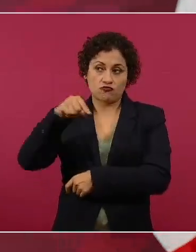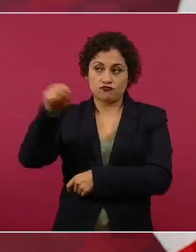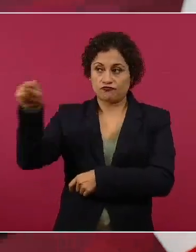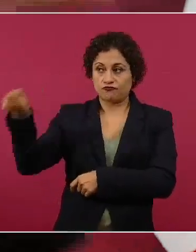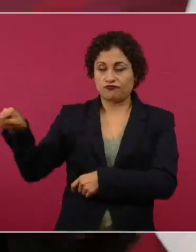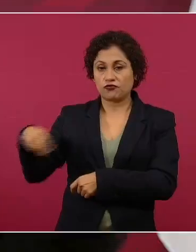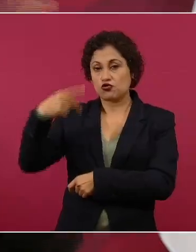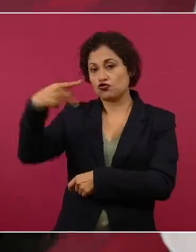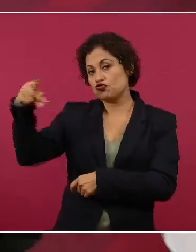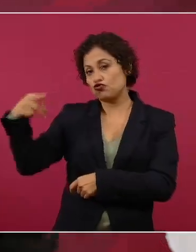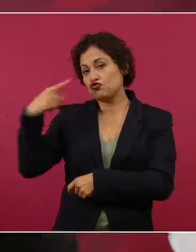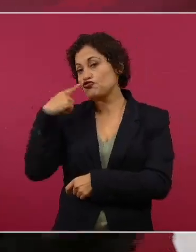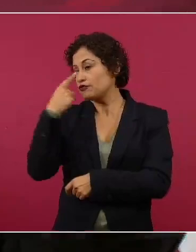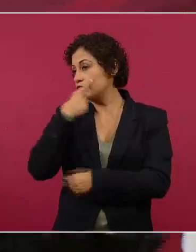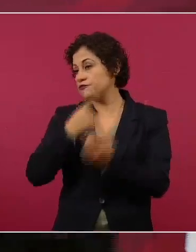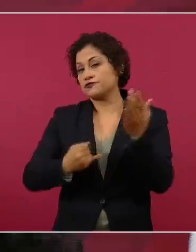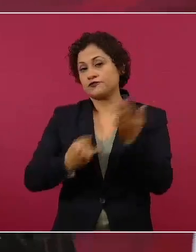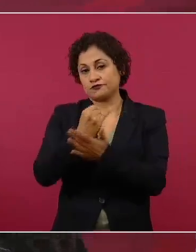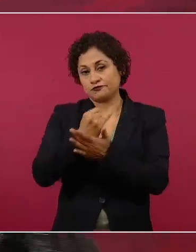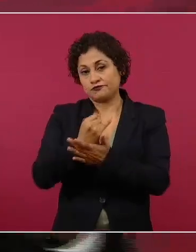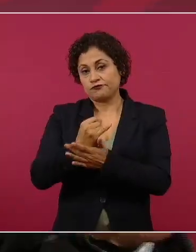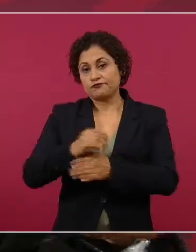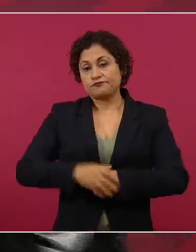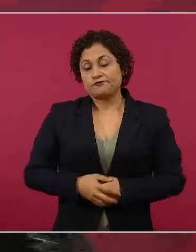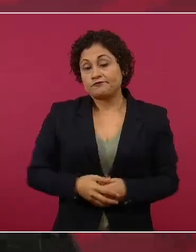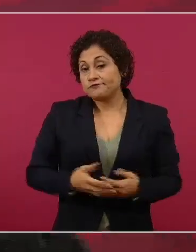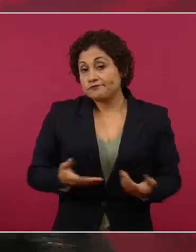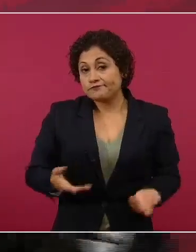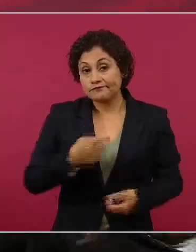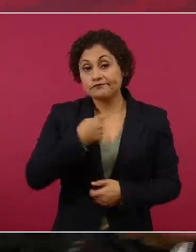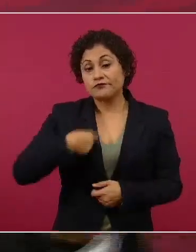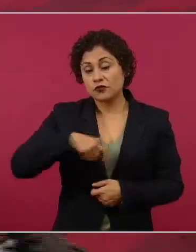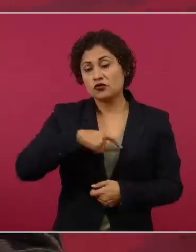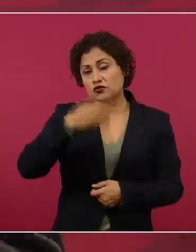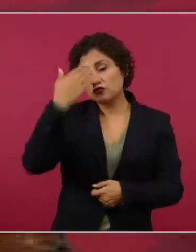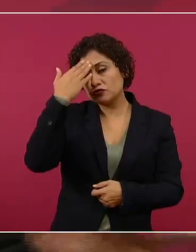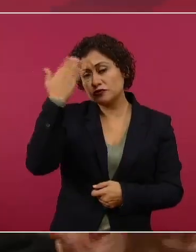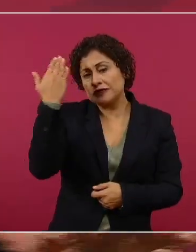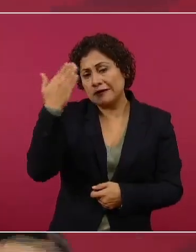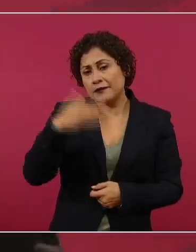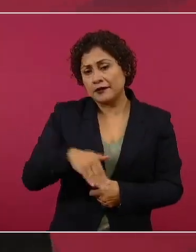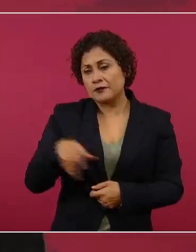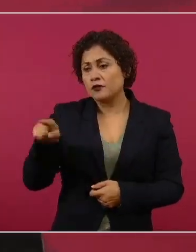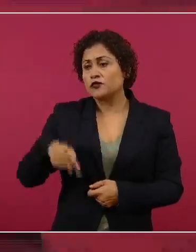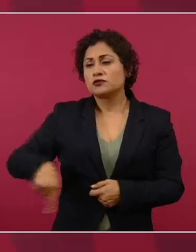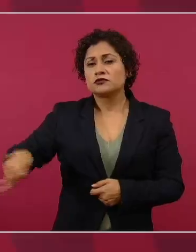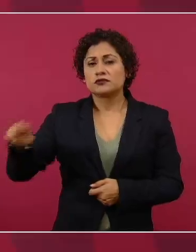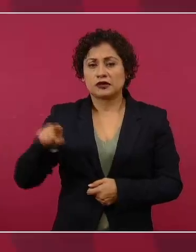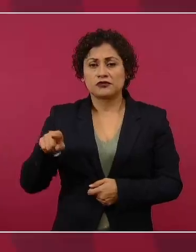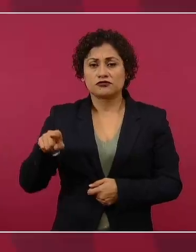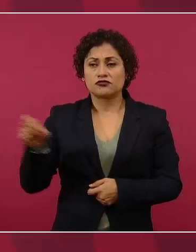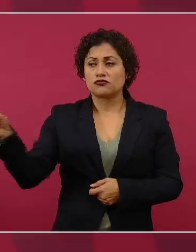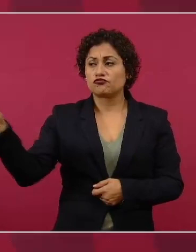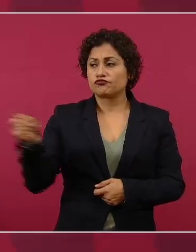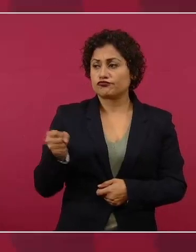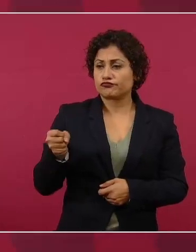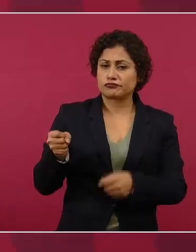y ya sabemos que eligen a pura gente que no tiene